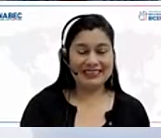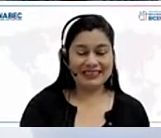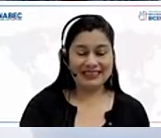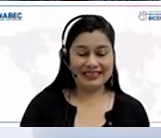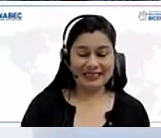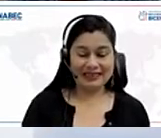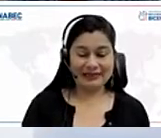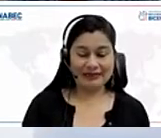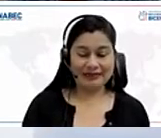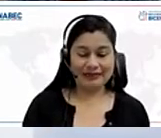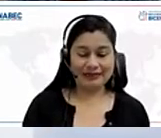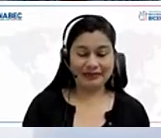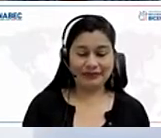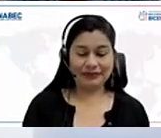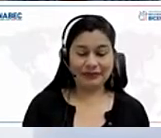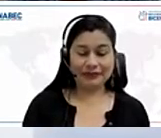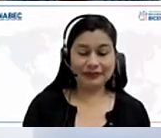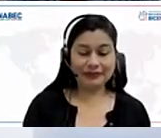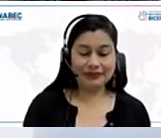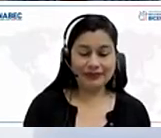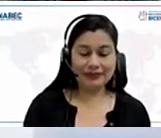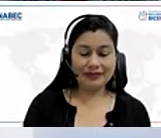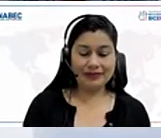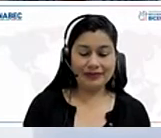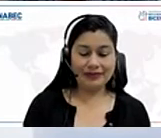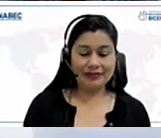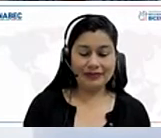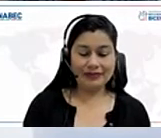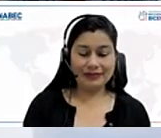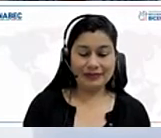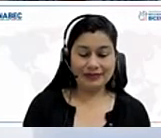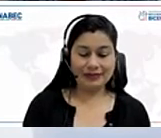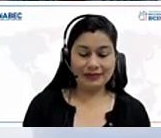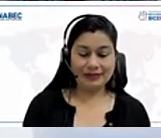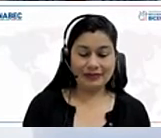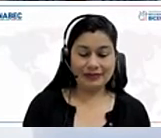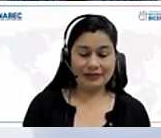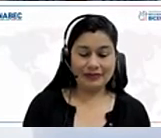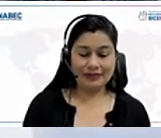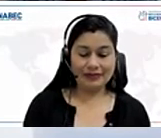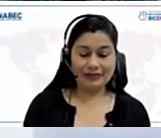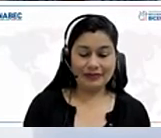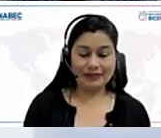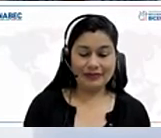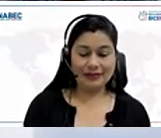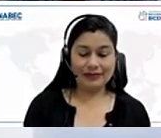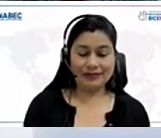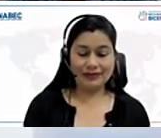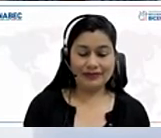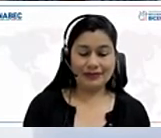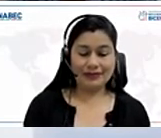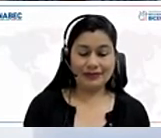problema. La gran mayoría de los estudios en Japón a través de la beca MEX, bueno,